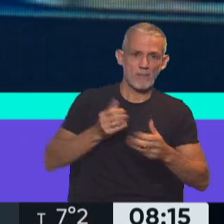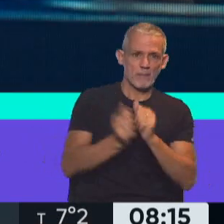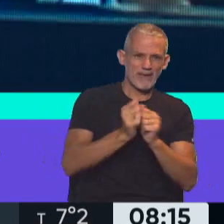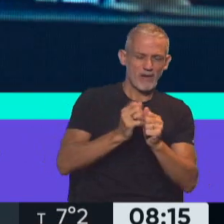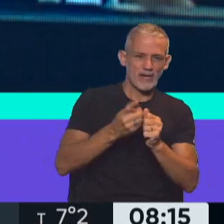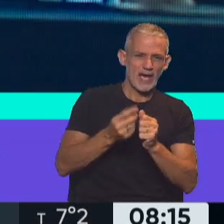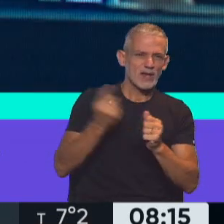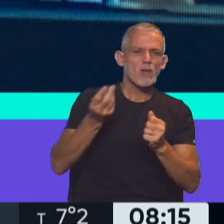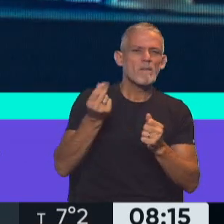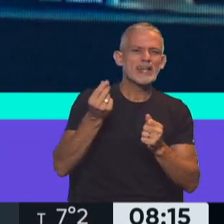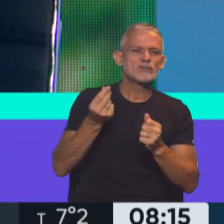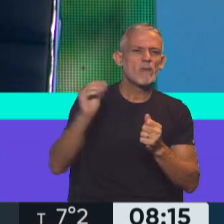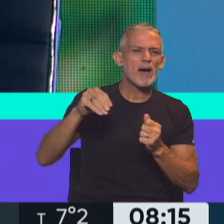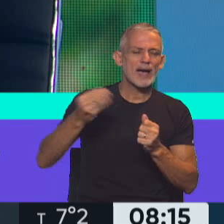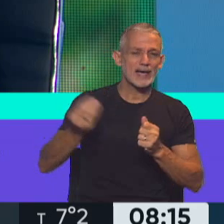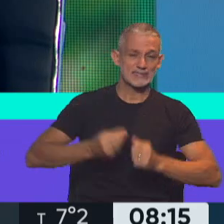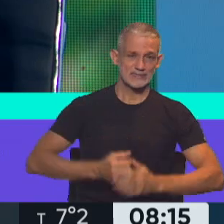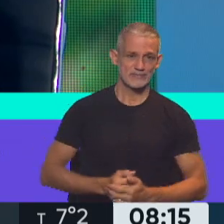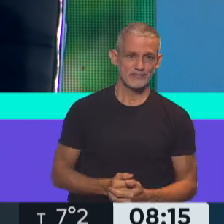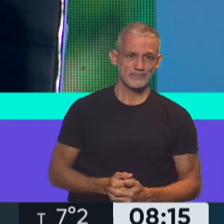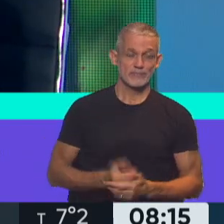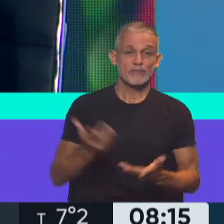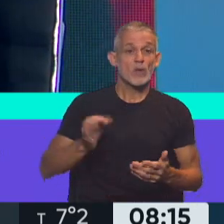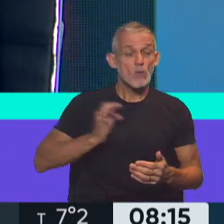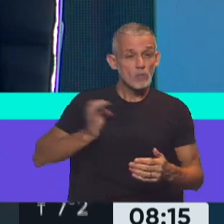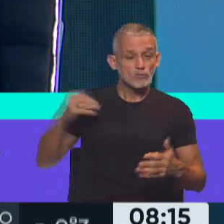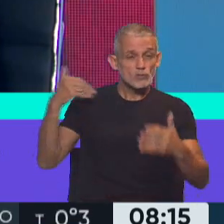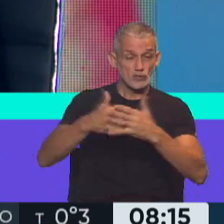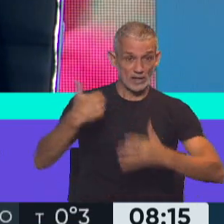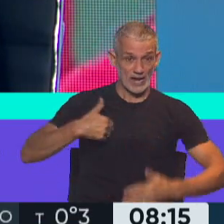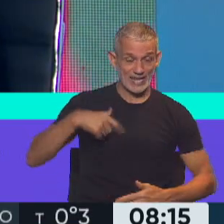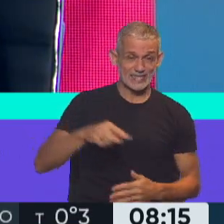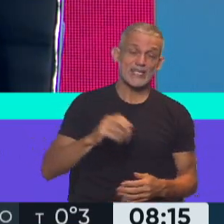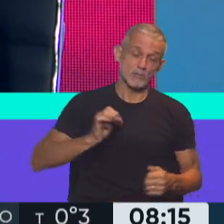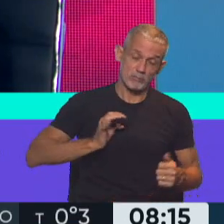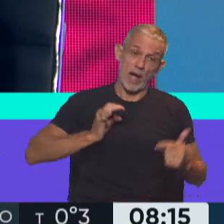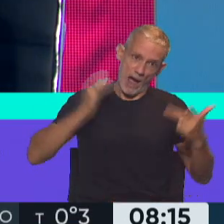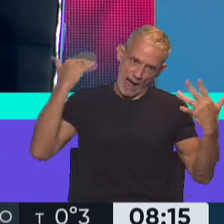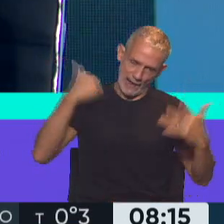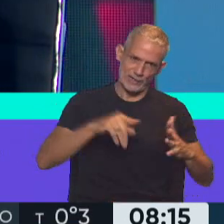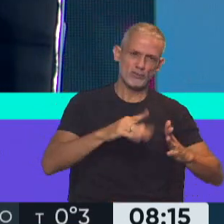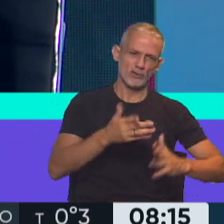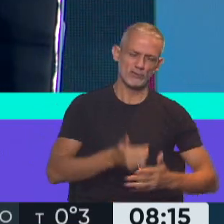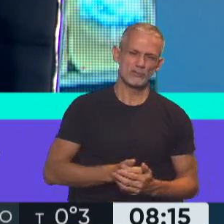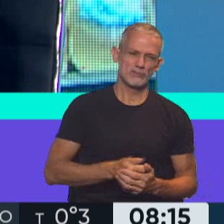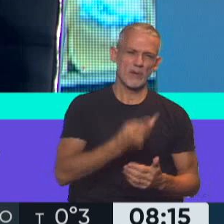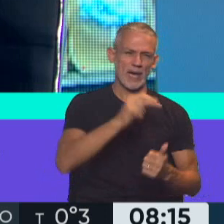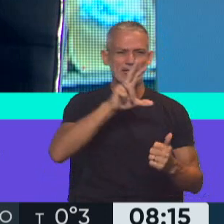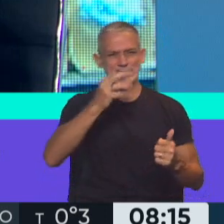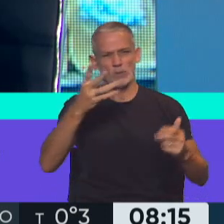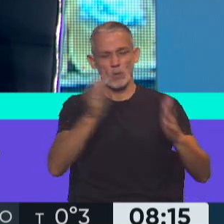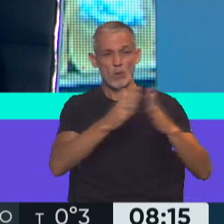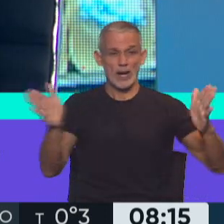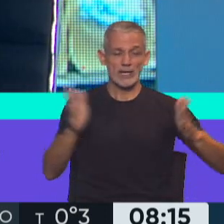con qué tiene que ver exactamente. Sí, durante muchísimos años en la Argentina, décadas, sí. Y lo